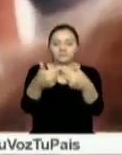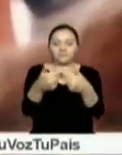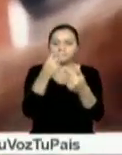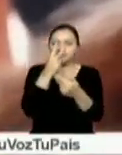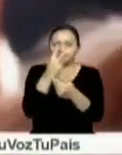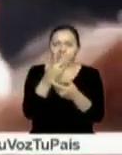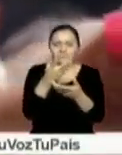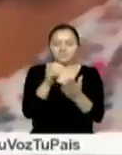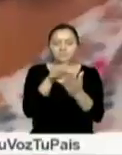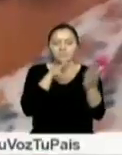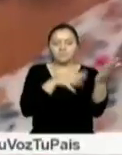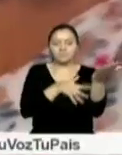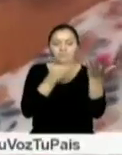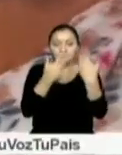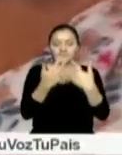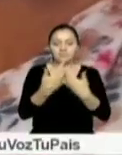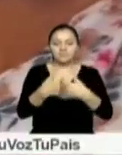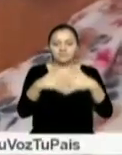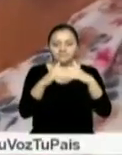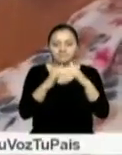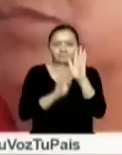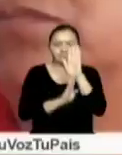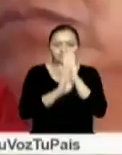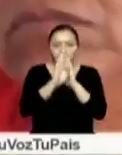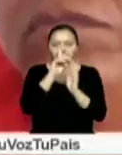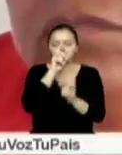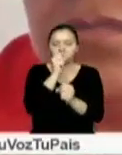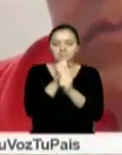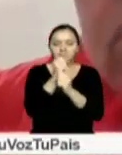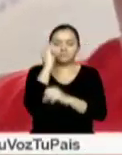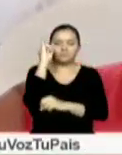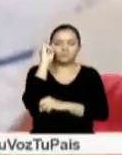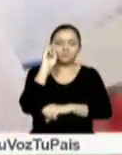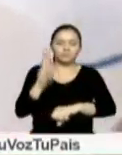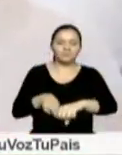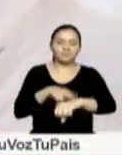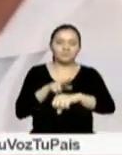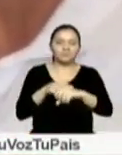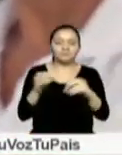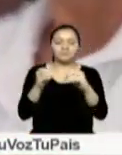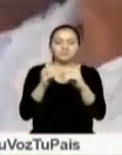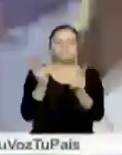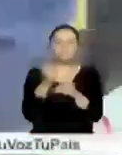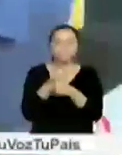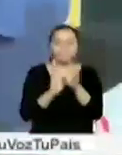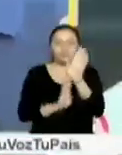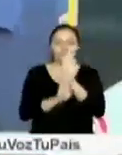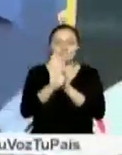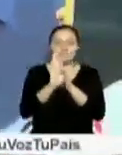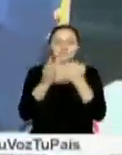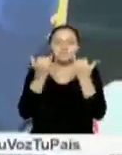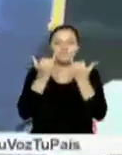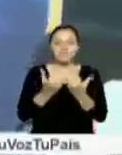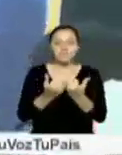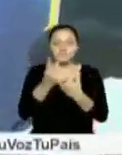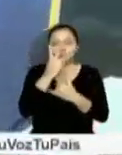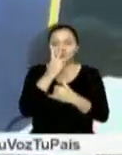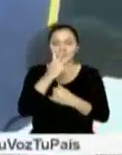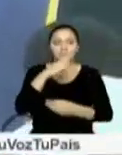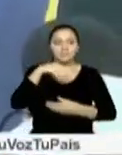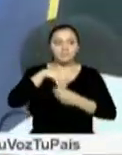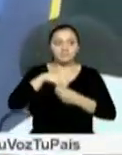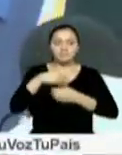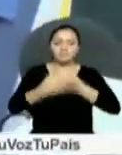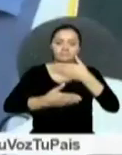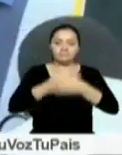través de estos proyectos impulsa el empleo la industria nacional y el cambio de la matriz productiva generamos empleo así se genera